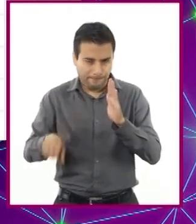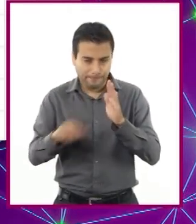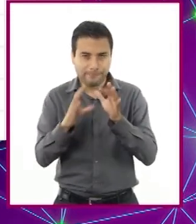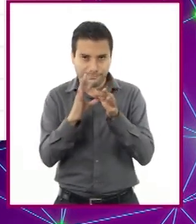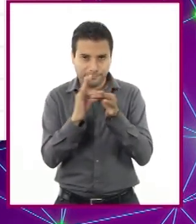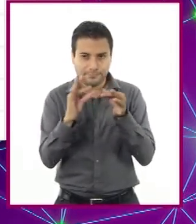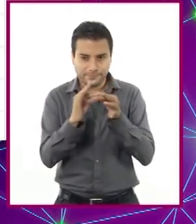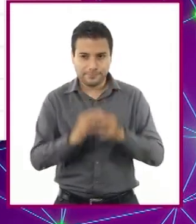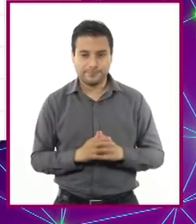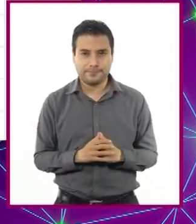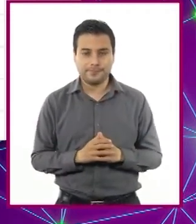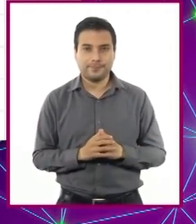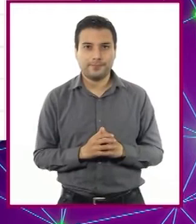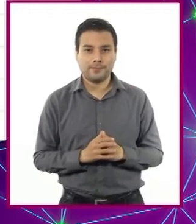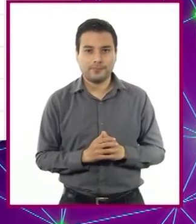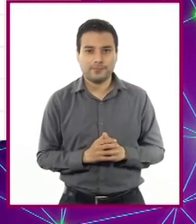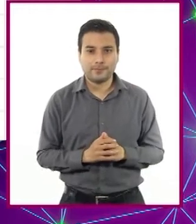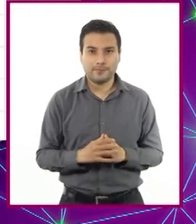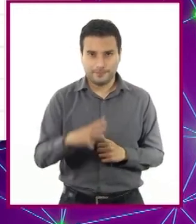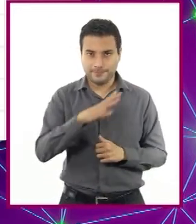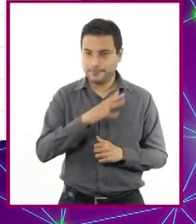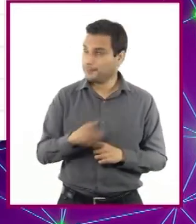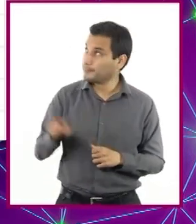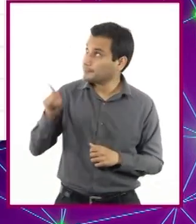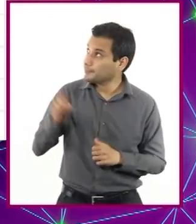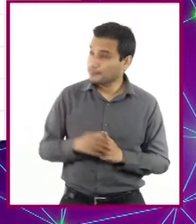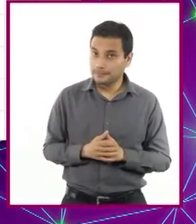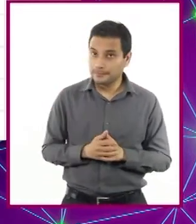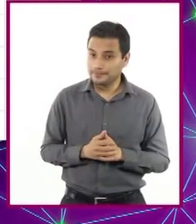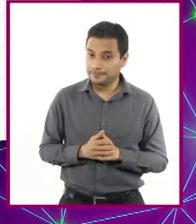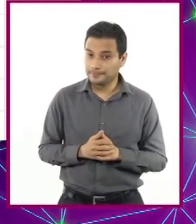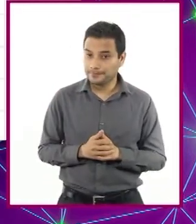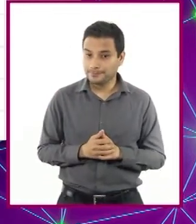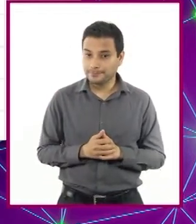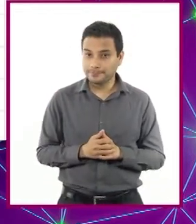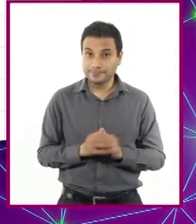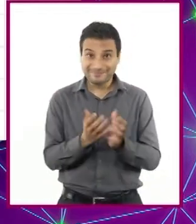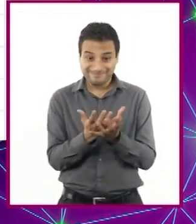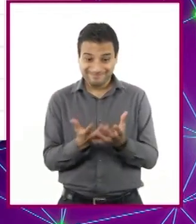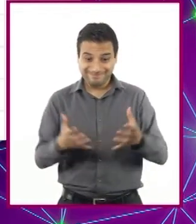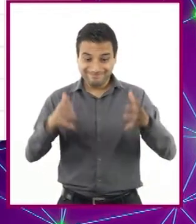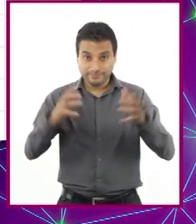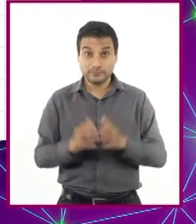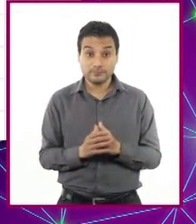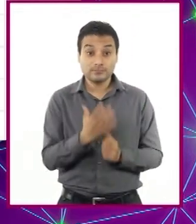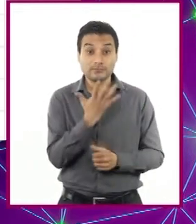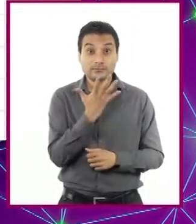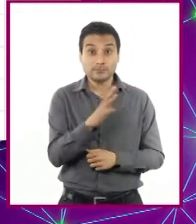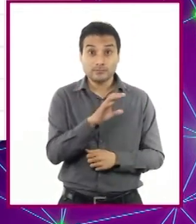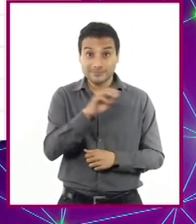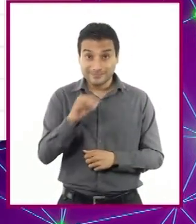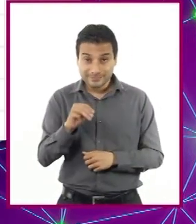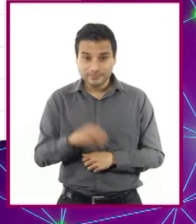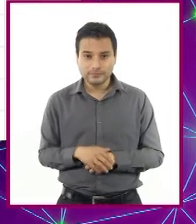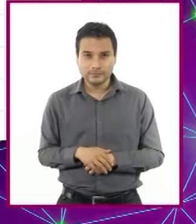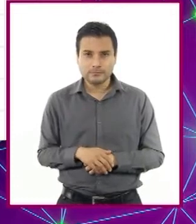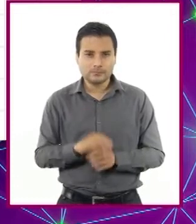ejemplos. Si tenemos un recipiente cúbico de 10 centímetros de arista, ¿qué capacidad